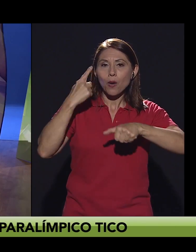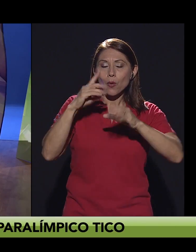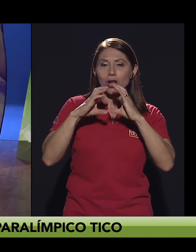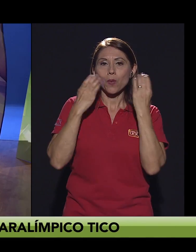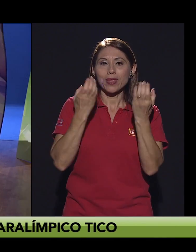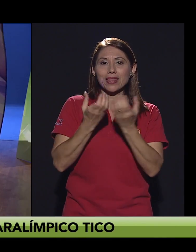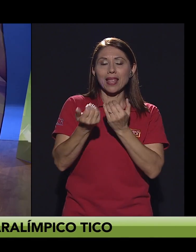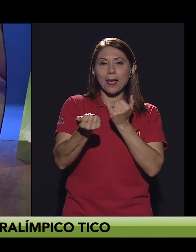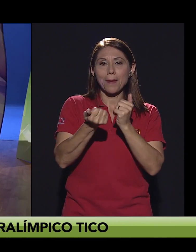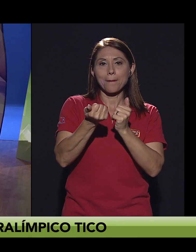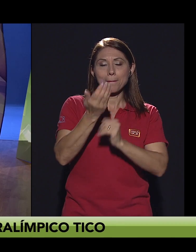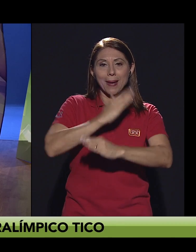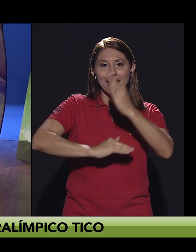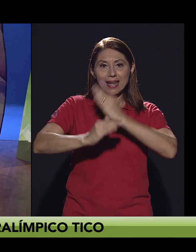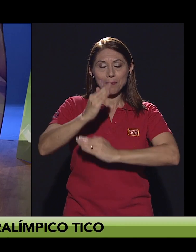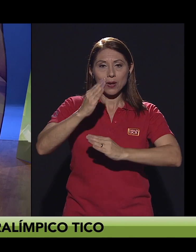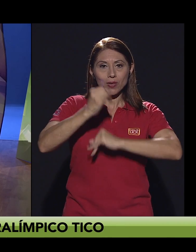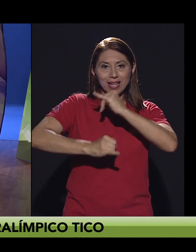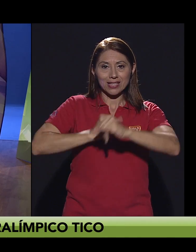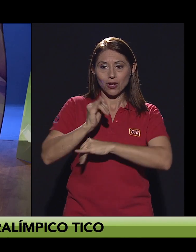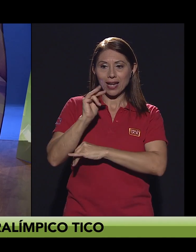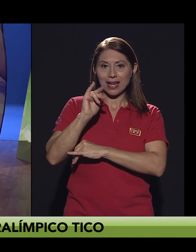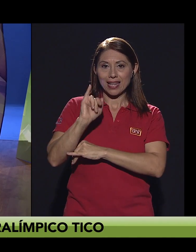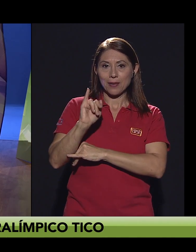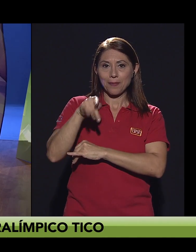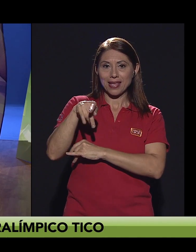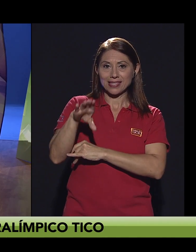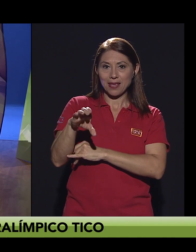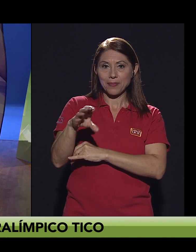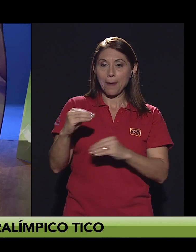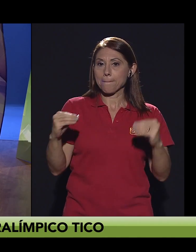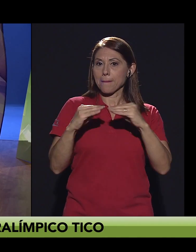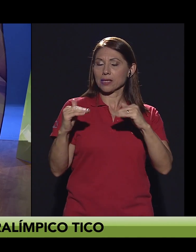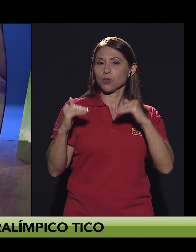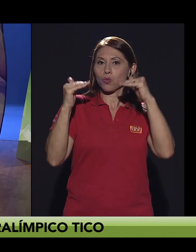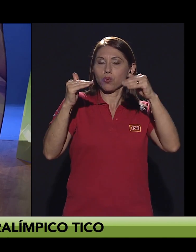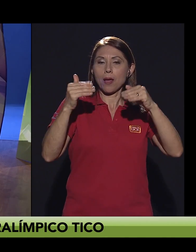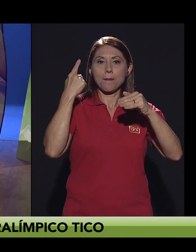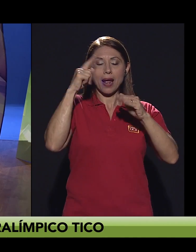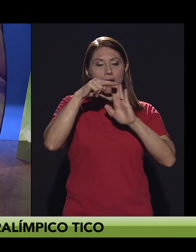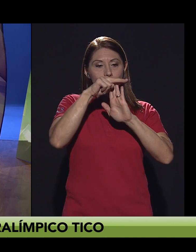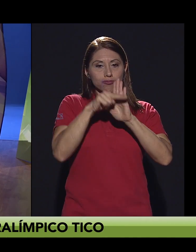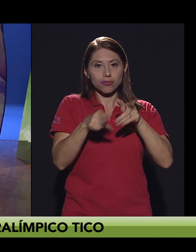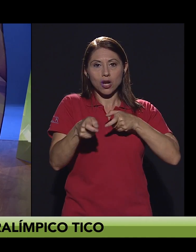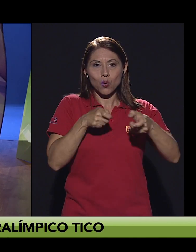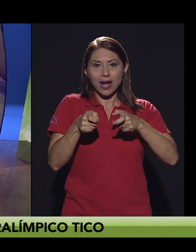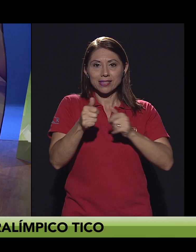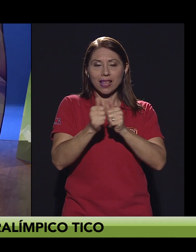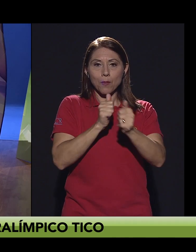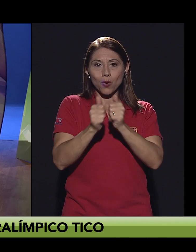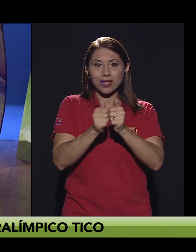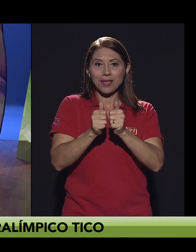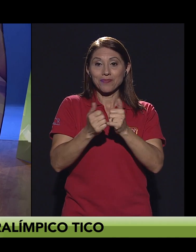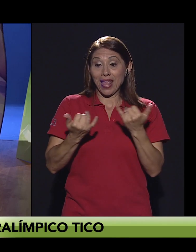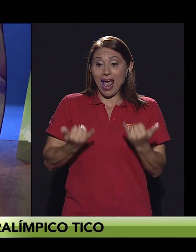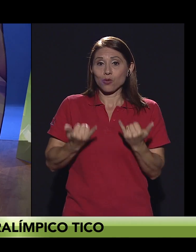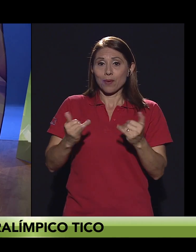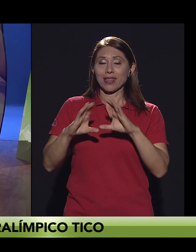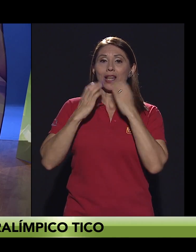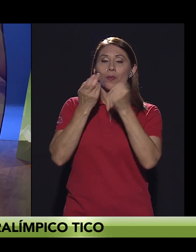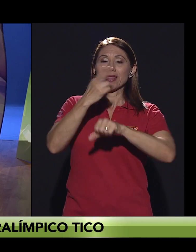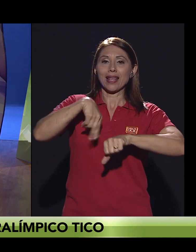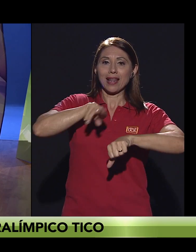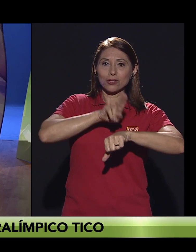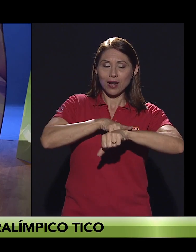por el Comité Paralímpico Internacional, el IPC, que es el máximo órgano regulador de este deporte, y actualmente serán el Comité